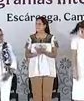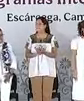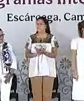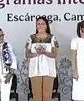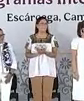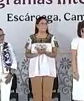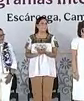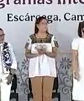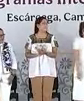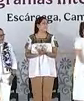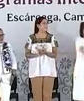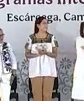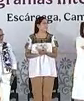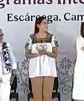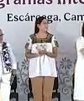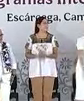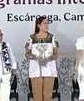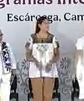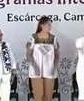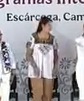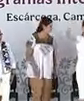gracias i